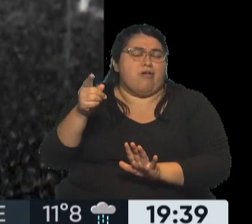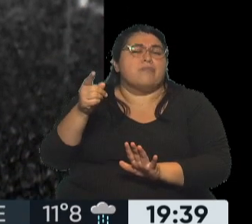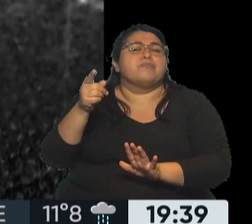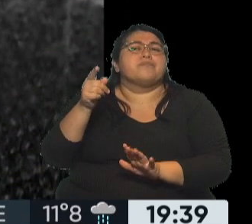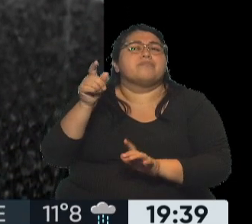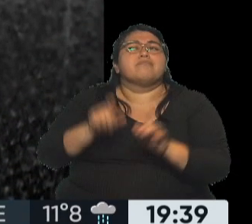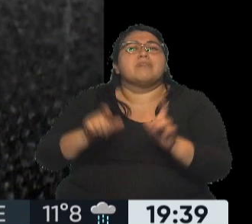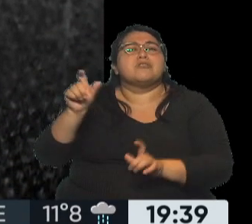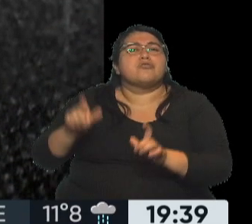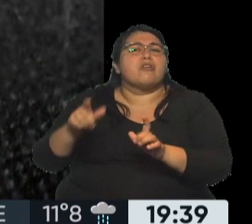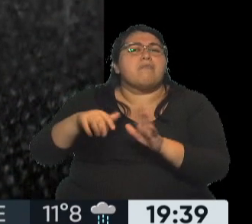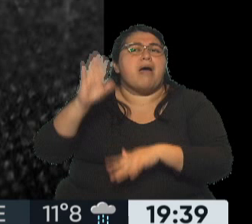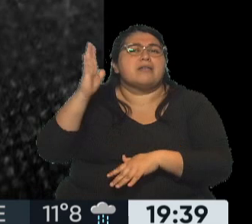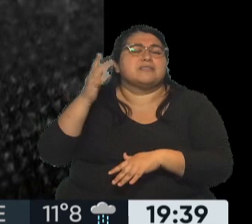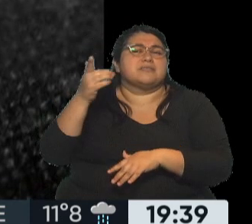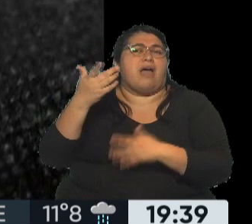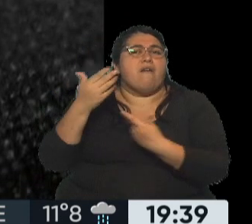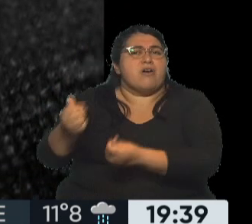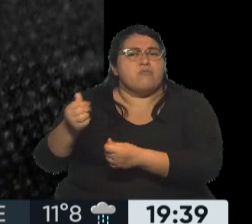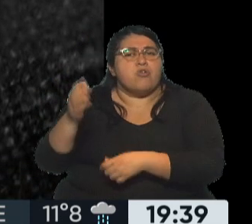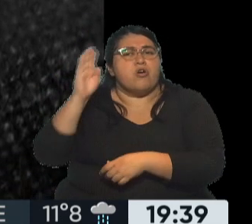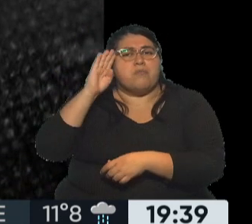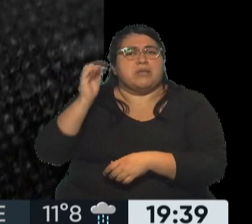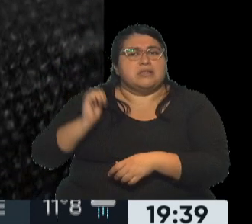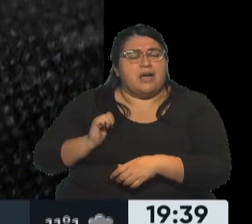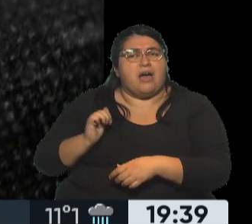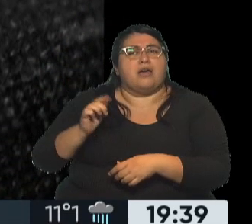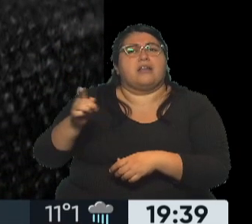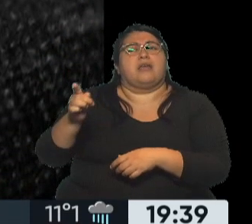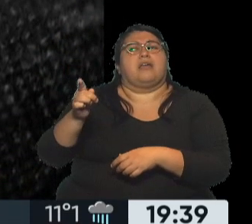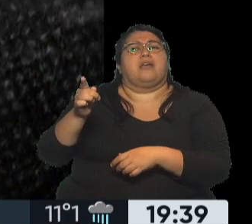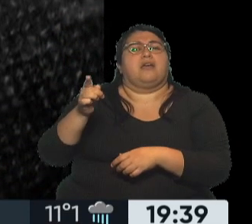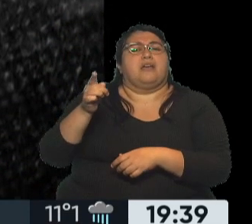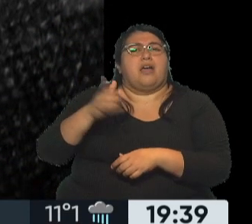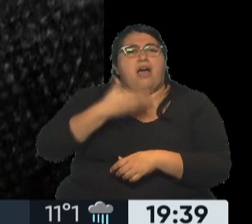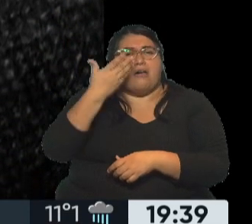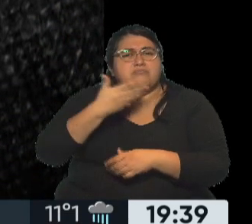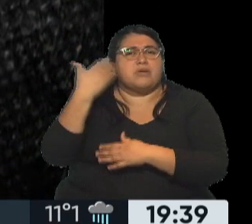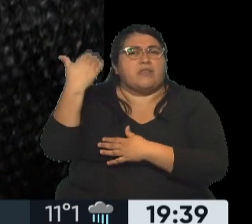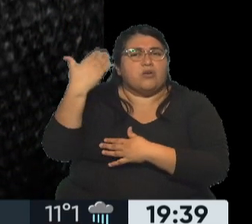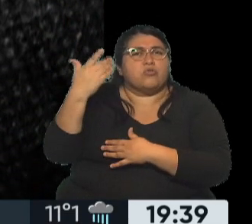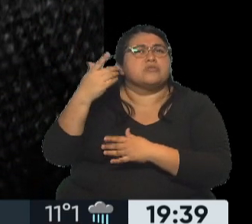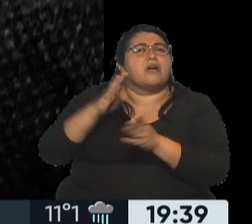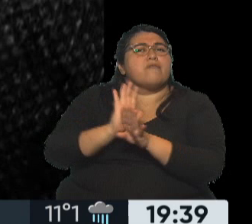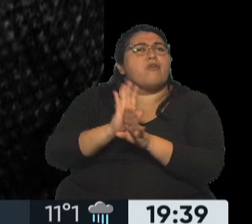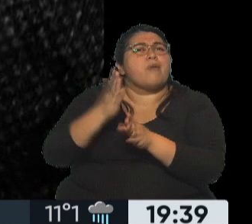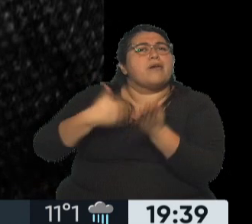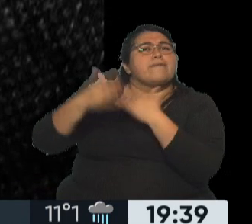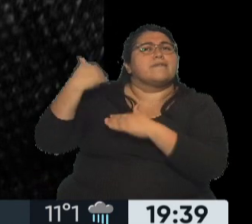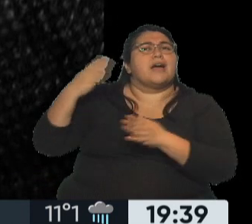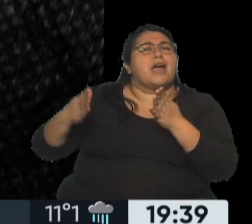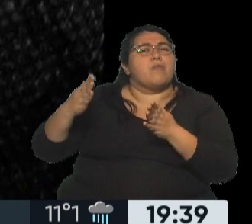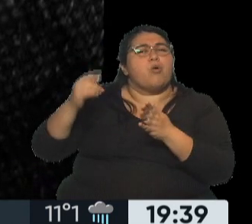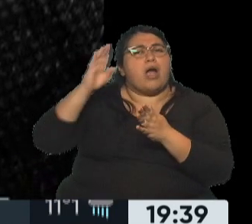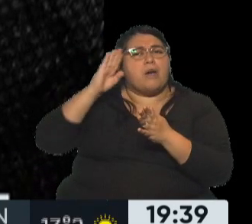discursos negacionistas los discursos que que rescatan a la Dictadura y los discursos